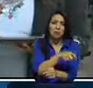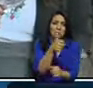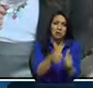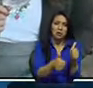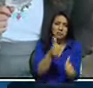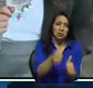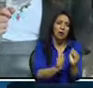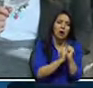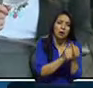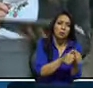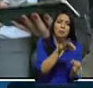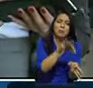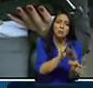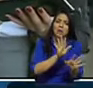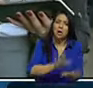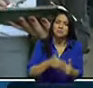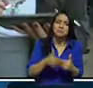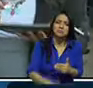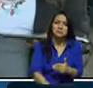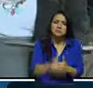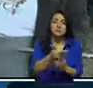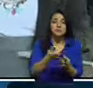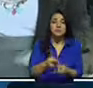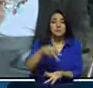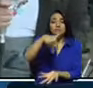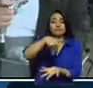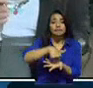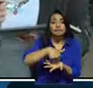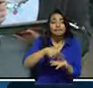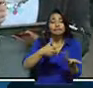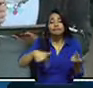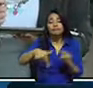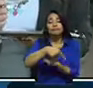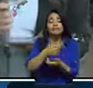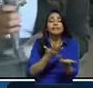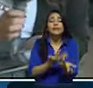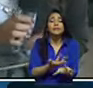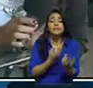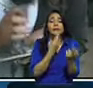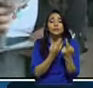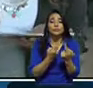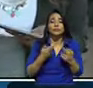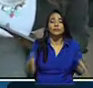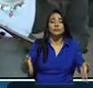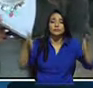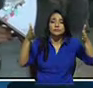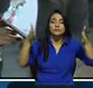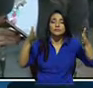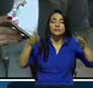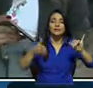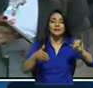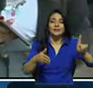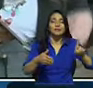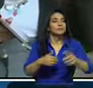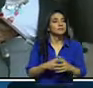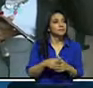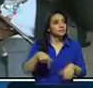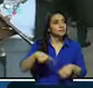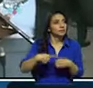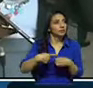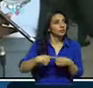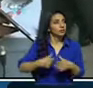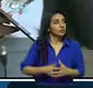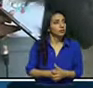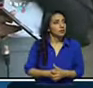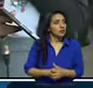Y recibirá los datos en la sede de la Izquierda Democrática al norte de la ciudad de Quito. calle Alemania, me parece, en la sede de Quito,